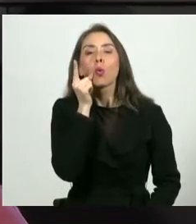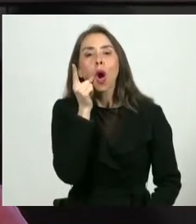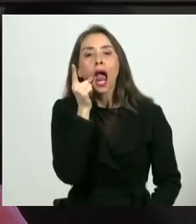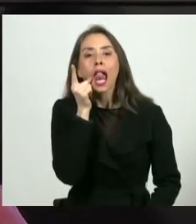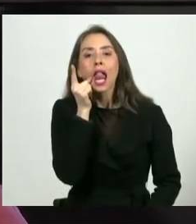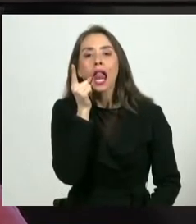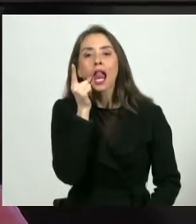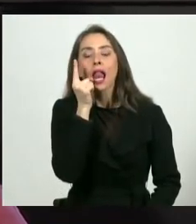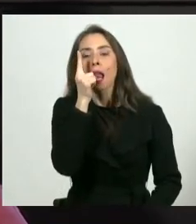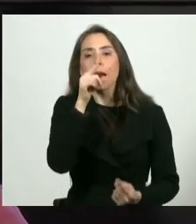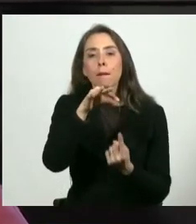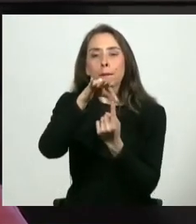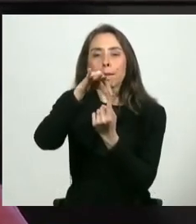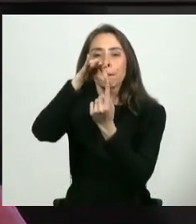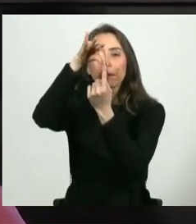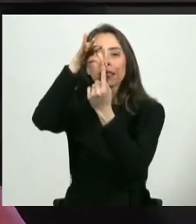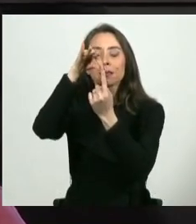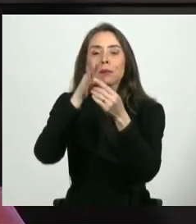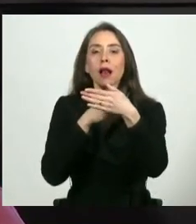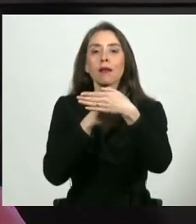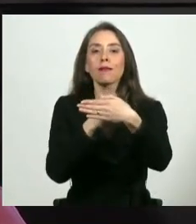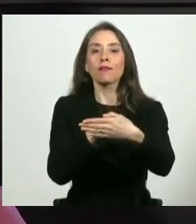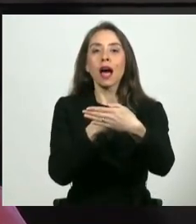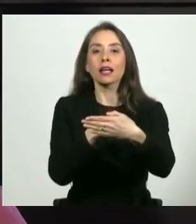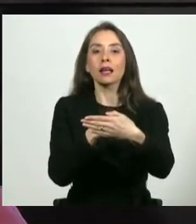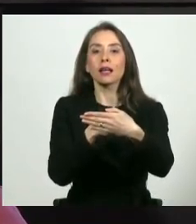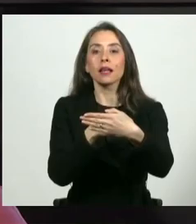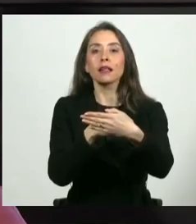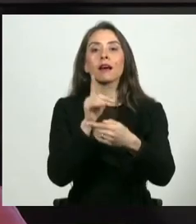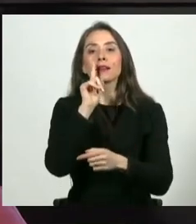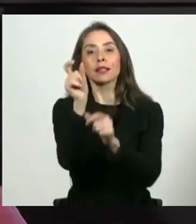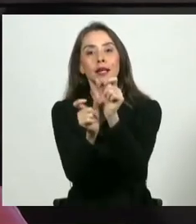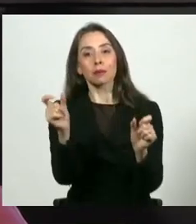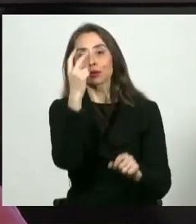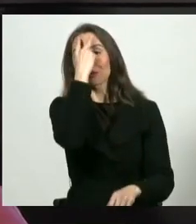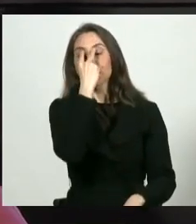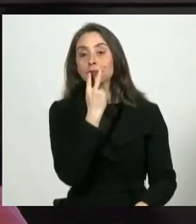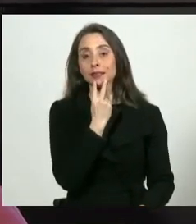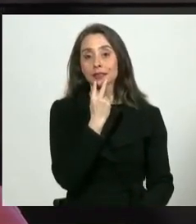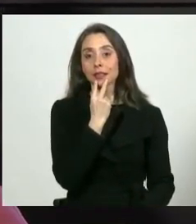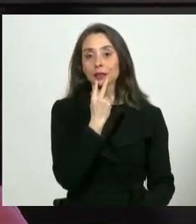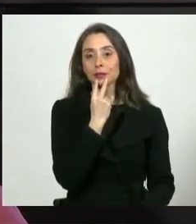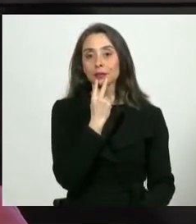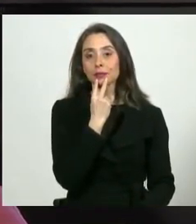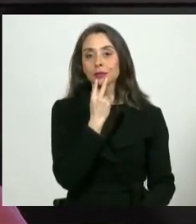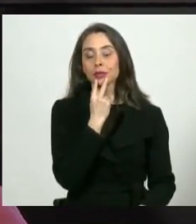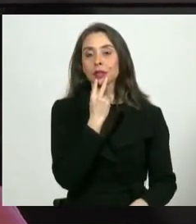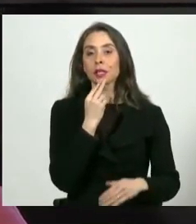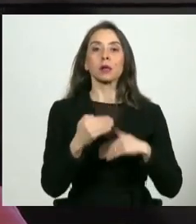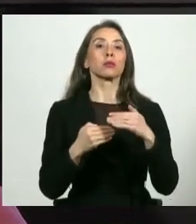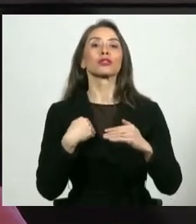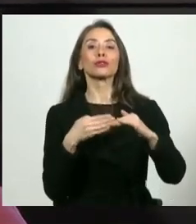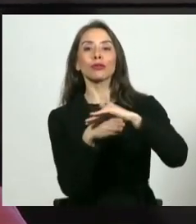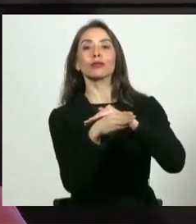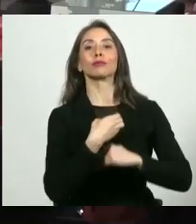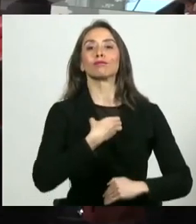¿cuál es la principal barrera que enfrentan las personas ciegas en el proceso de acceso al